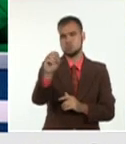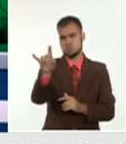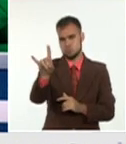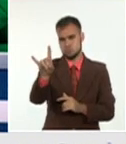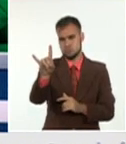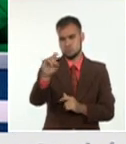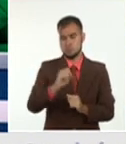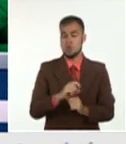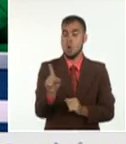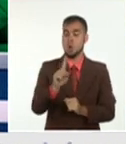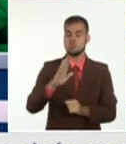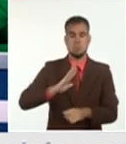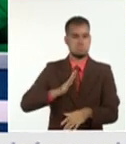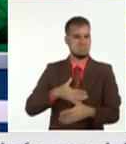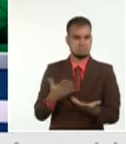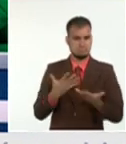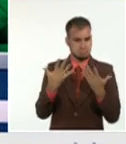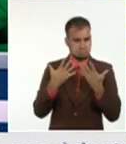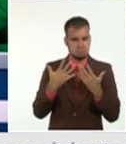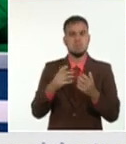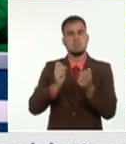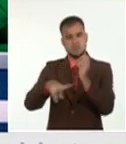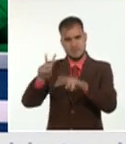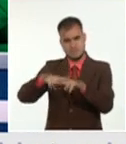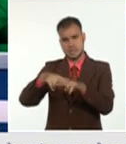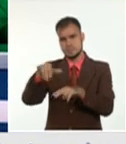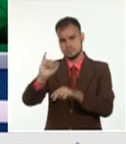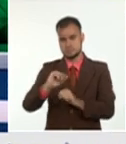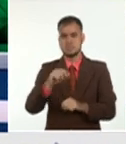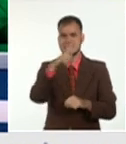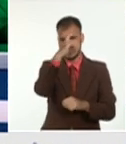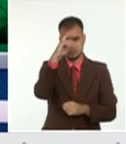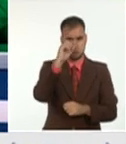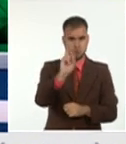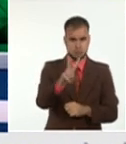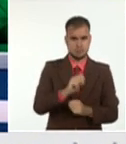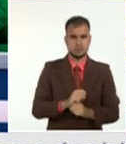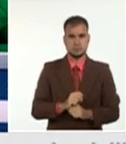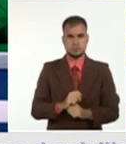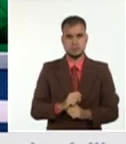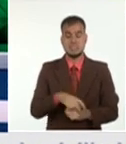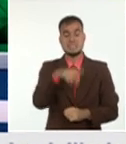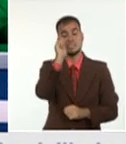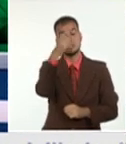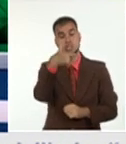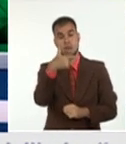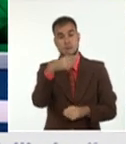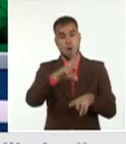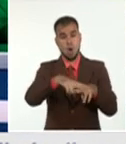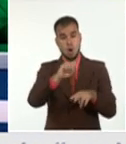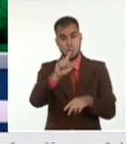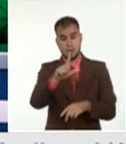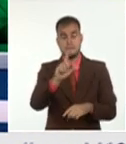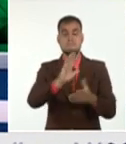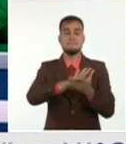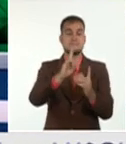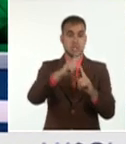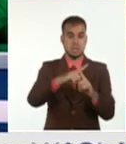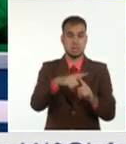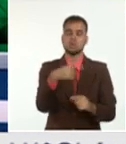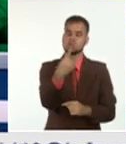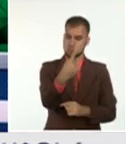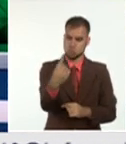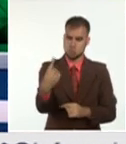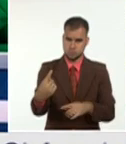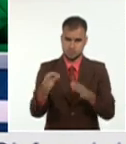la provincia de La Habana, de Santi Espíritus 2, y de Ciego de Ávila, Holguín y Matanzas, 1 de